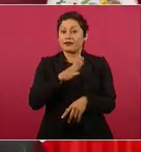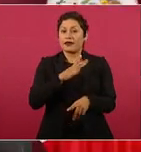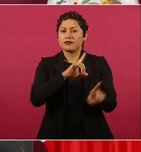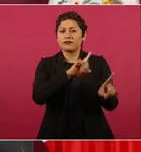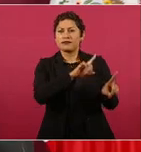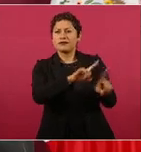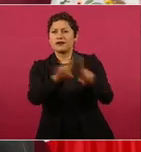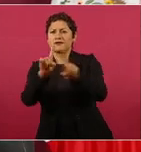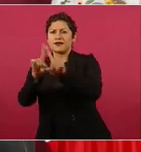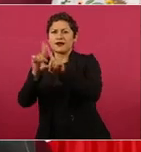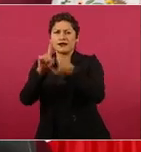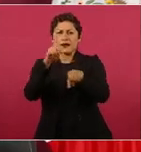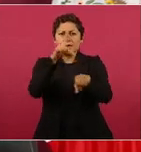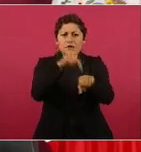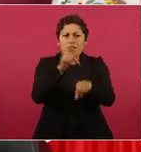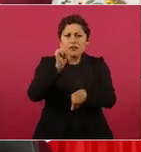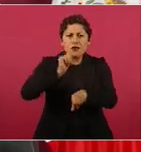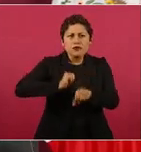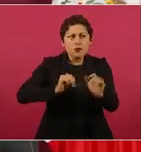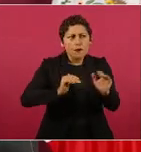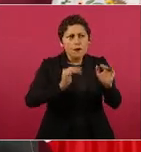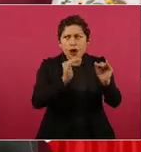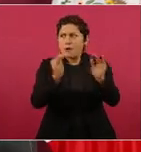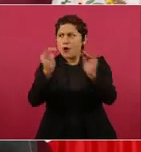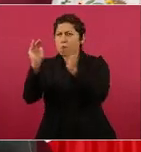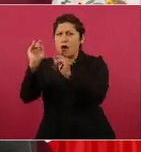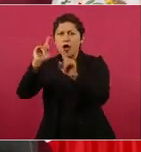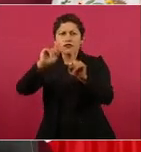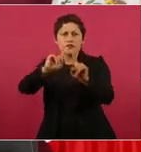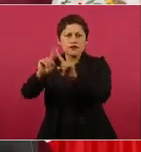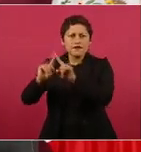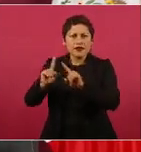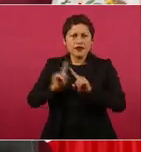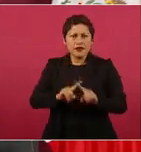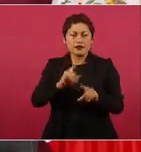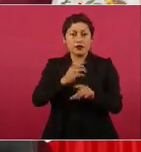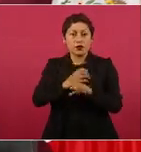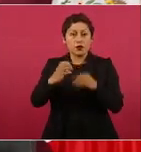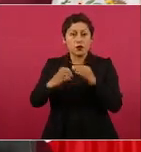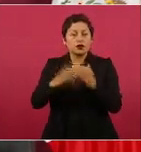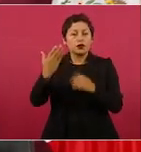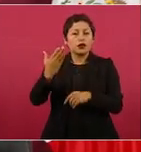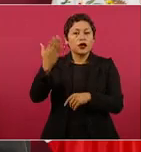arqueológico y cultural de México en el extranjero,